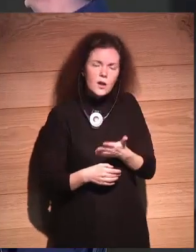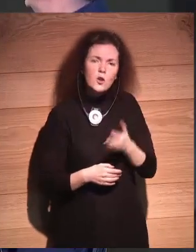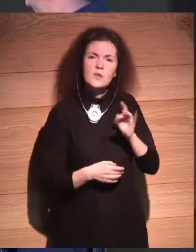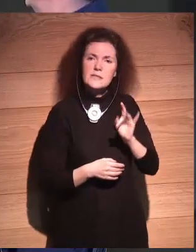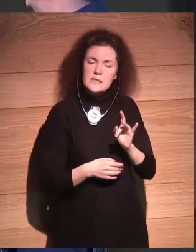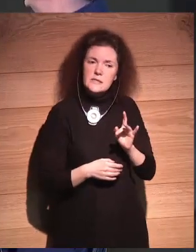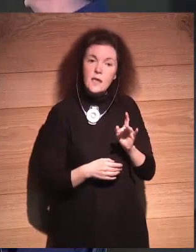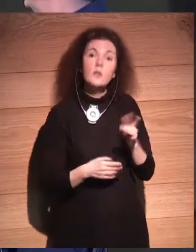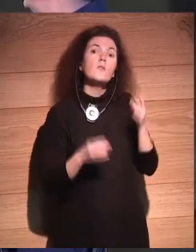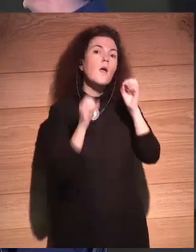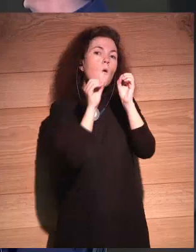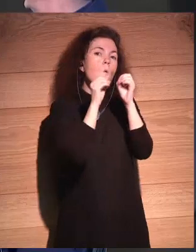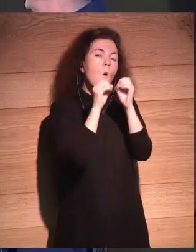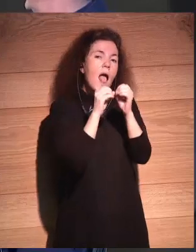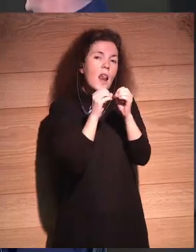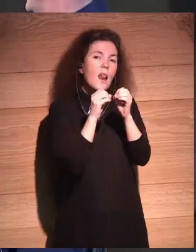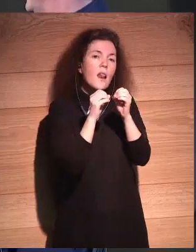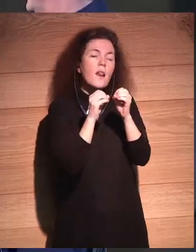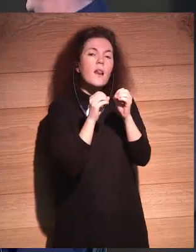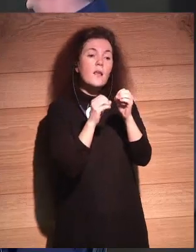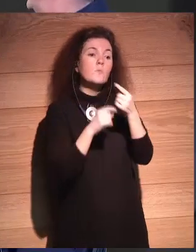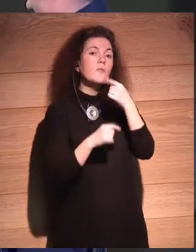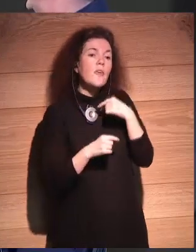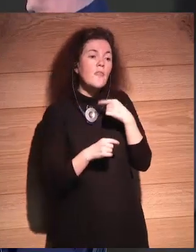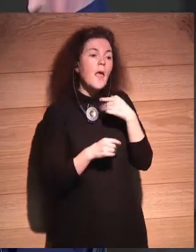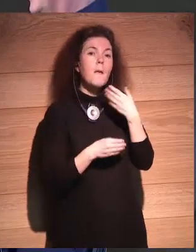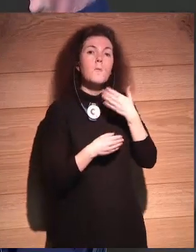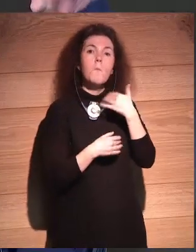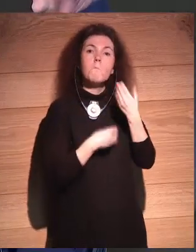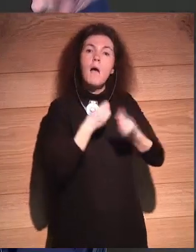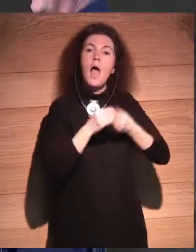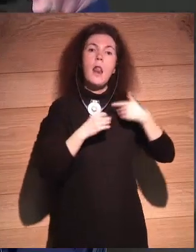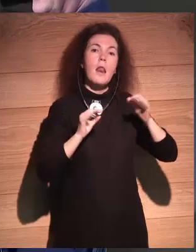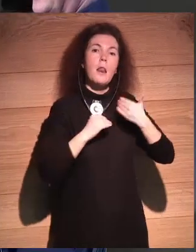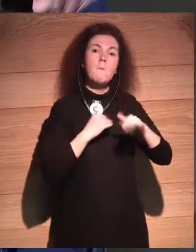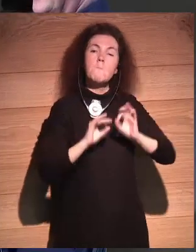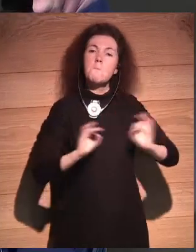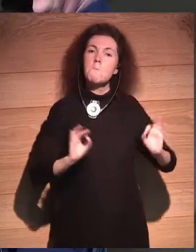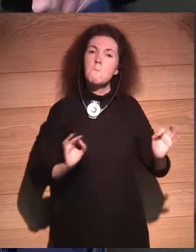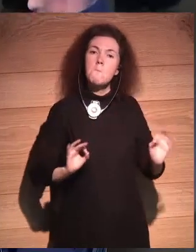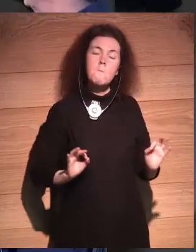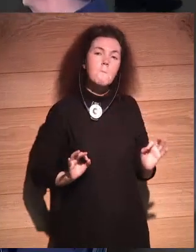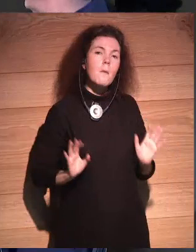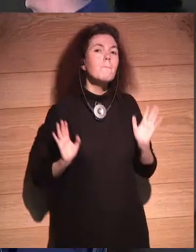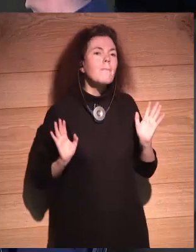Y por supuesto Google nos dice que no hace nada malo, pero al mismo tiempo,